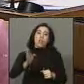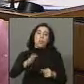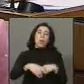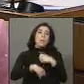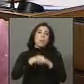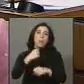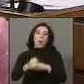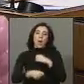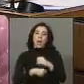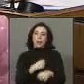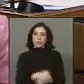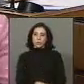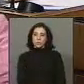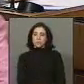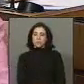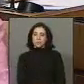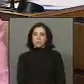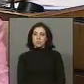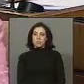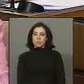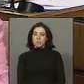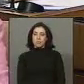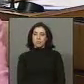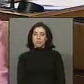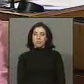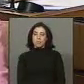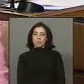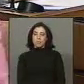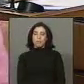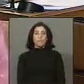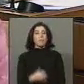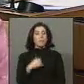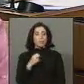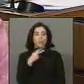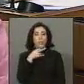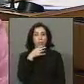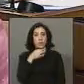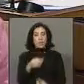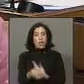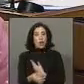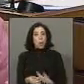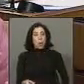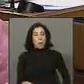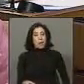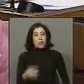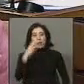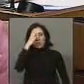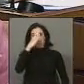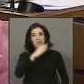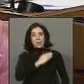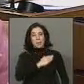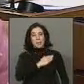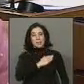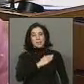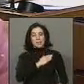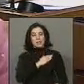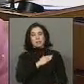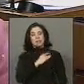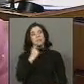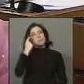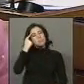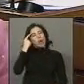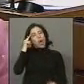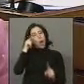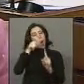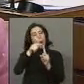años. Tras esta mirada, podemos decir que el gobierno de nuestra presidenta Michelle Bachelet se planteó un